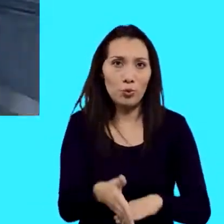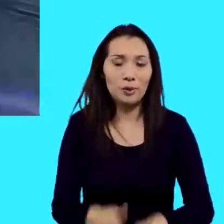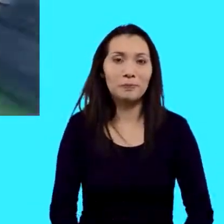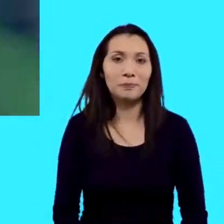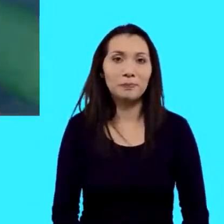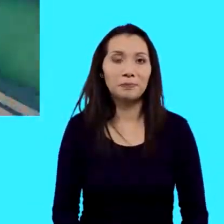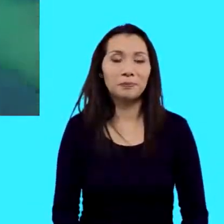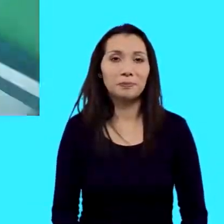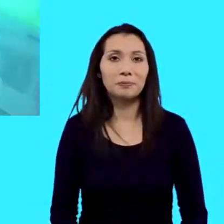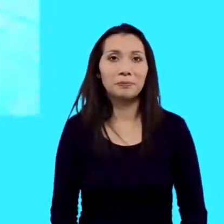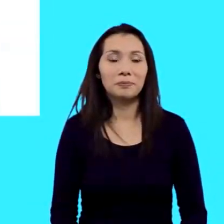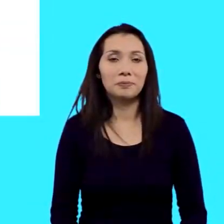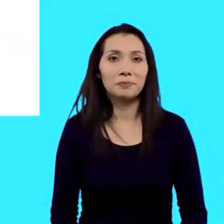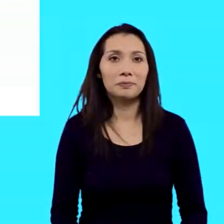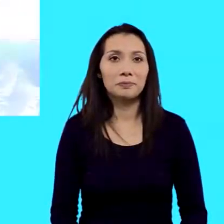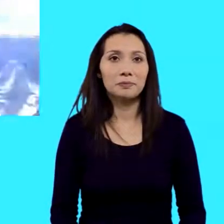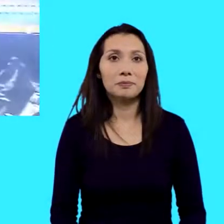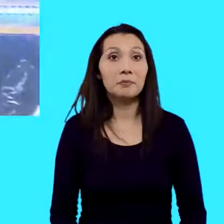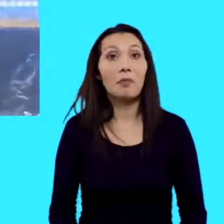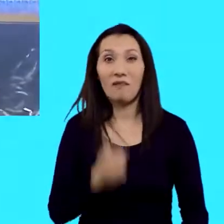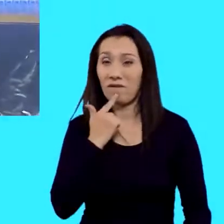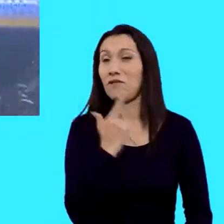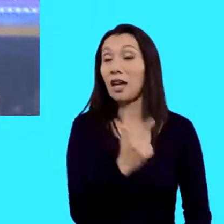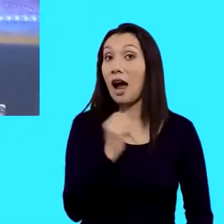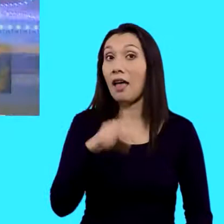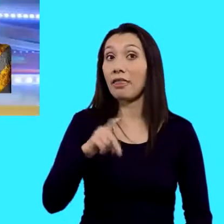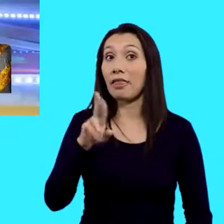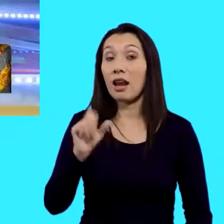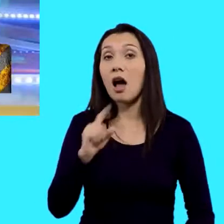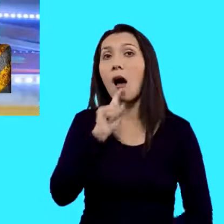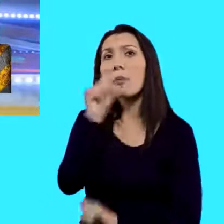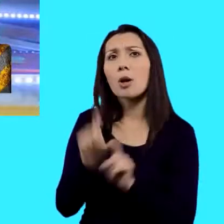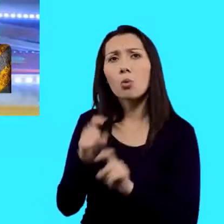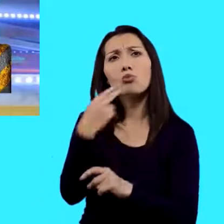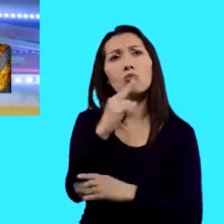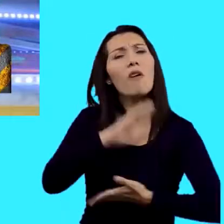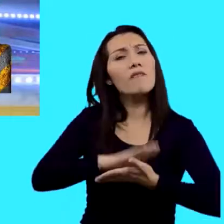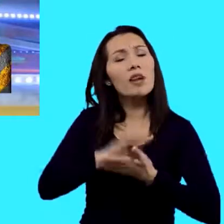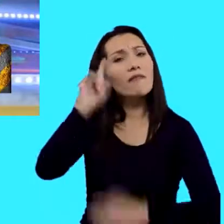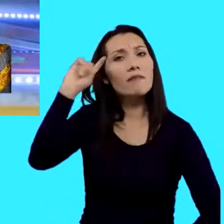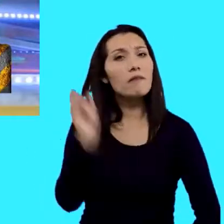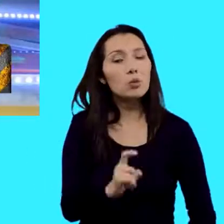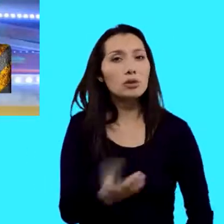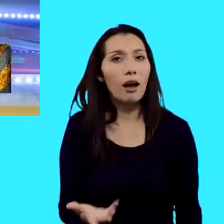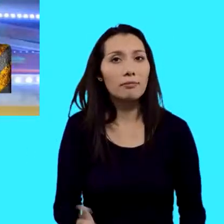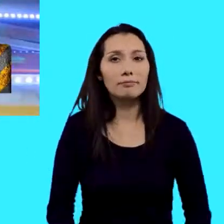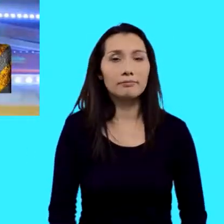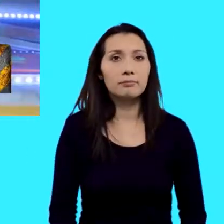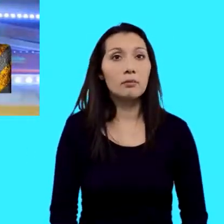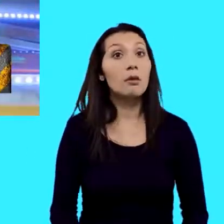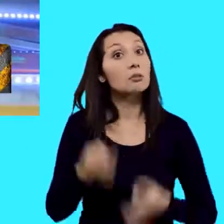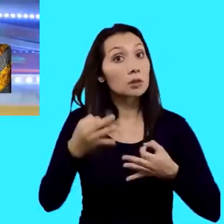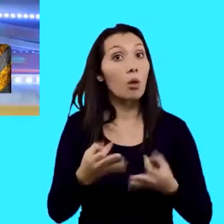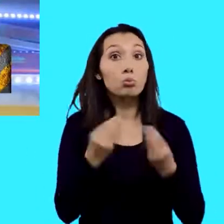ir. Volvemos al estudio. ¡Bacá! Andrea te pregunta sobre tu fiesta favorita.